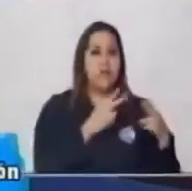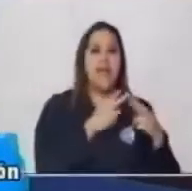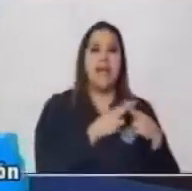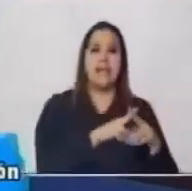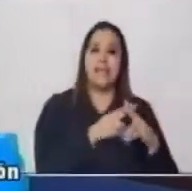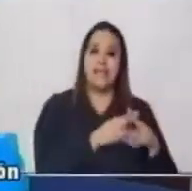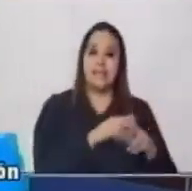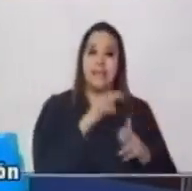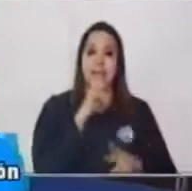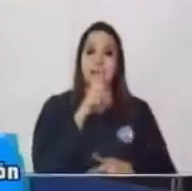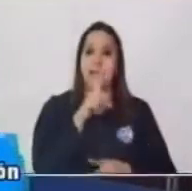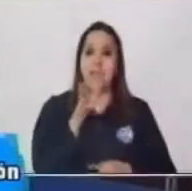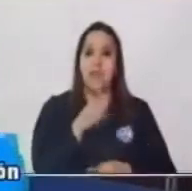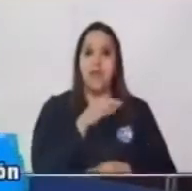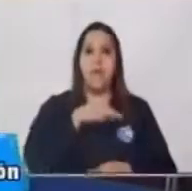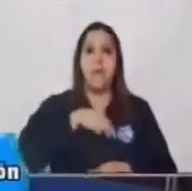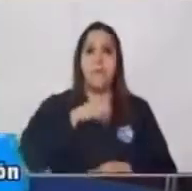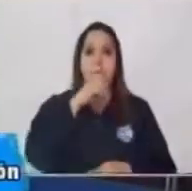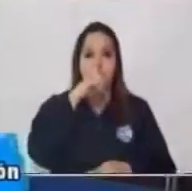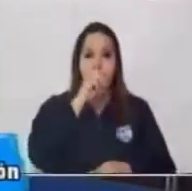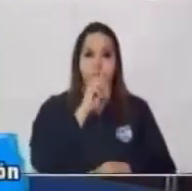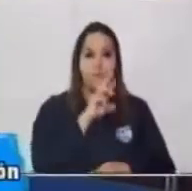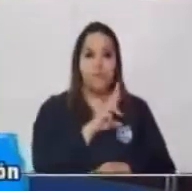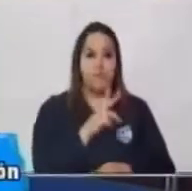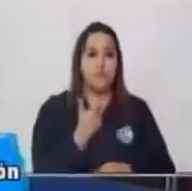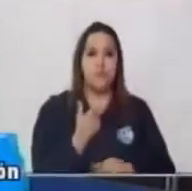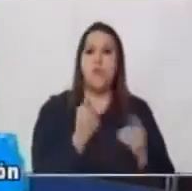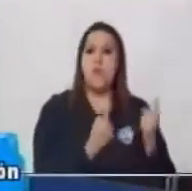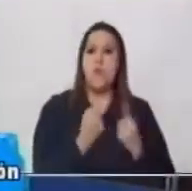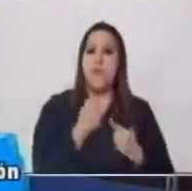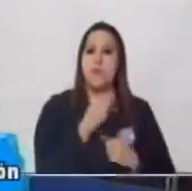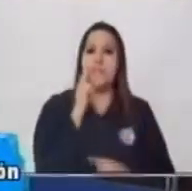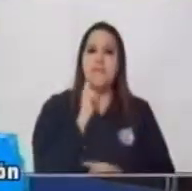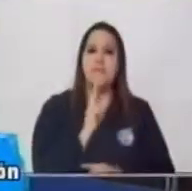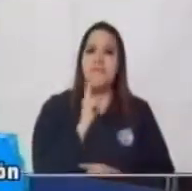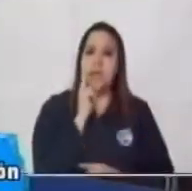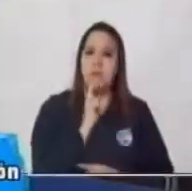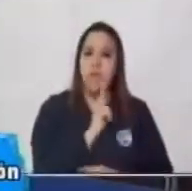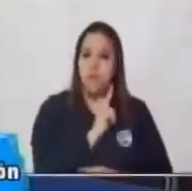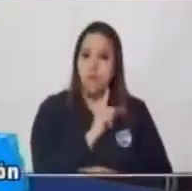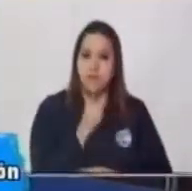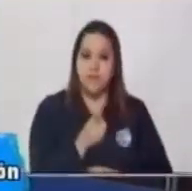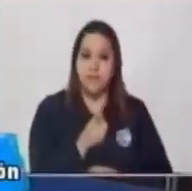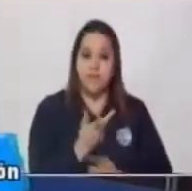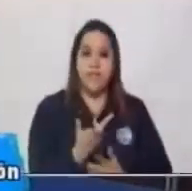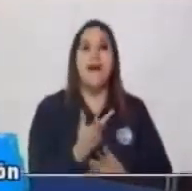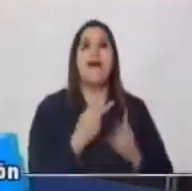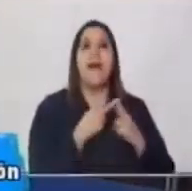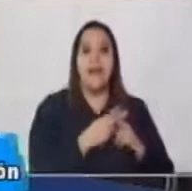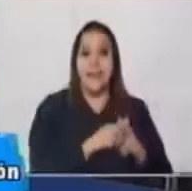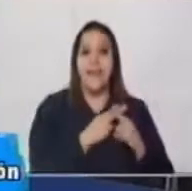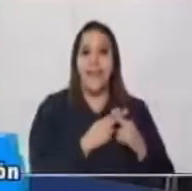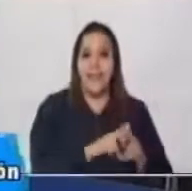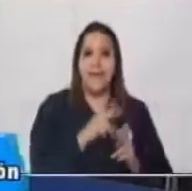motor. ¿Cuál es el núcleo del predicado? ¿Cuál es el verbo en esta parte? Es